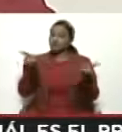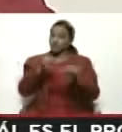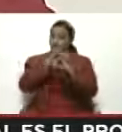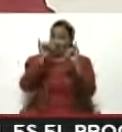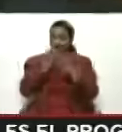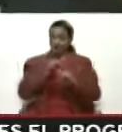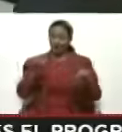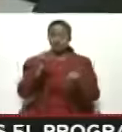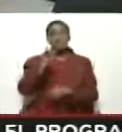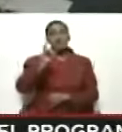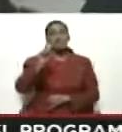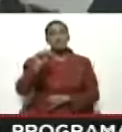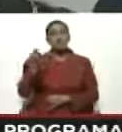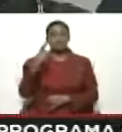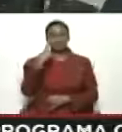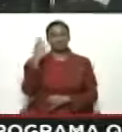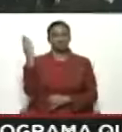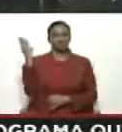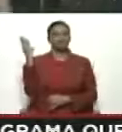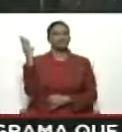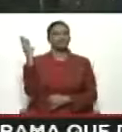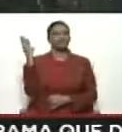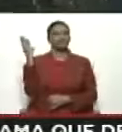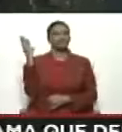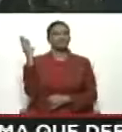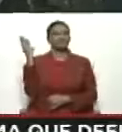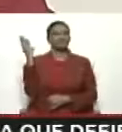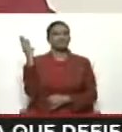¿Ah? ¿Ah? Nuestro